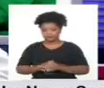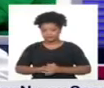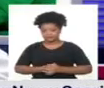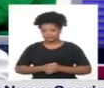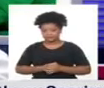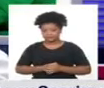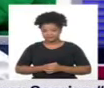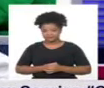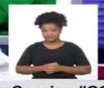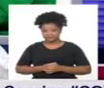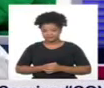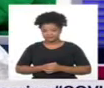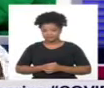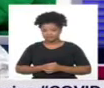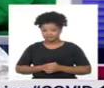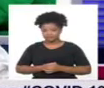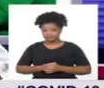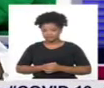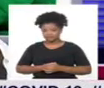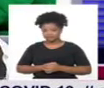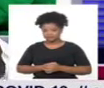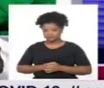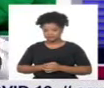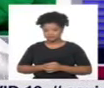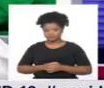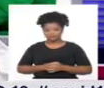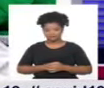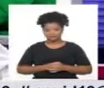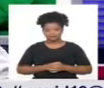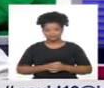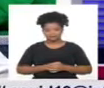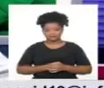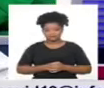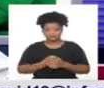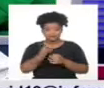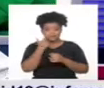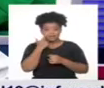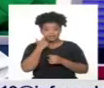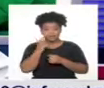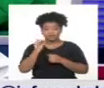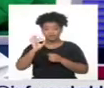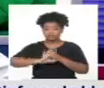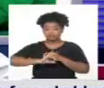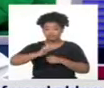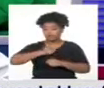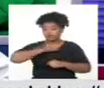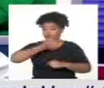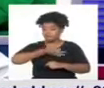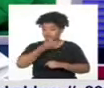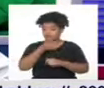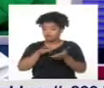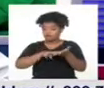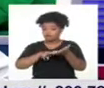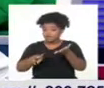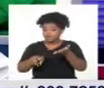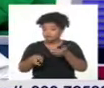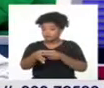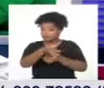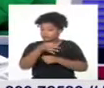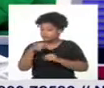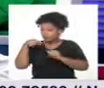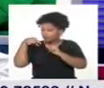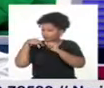territorios, y es la razón por la que se den las tasas por provincia, las tasas por municipio. Hay territorios donde